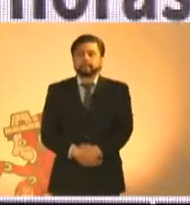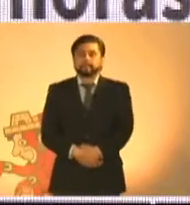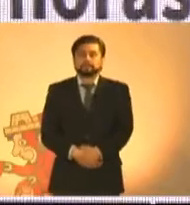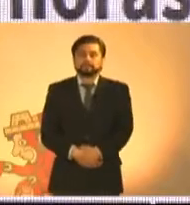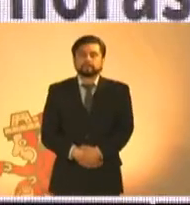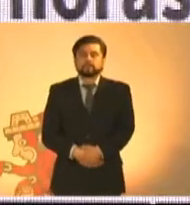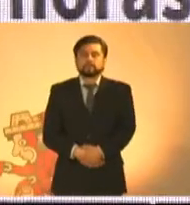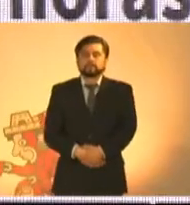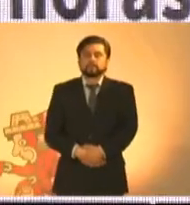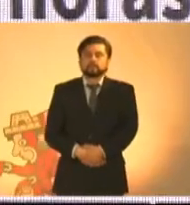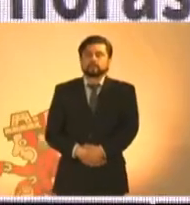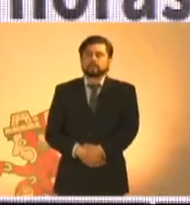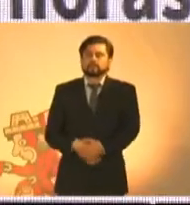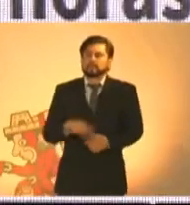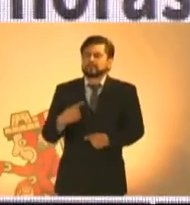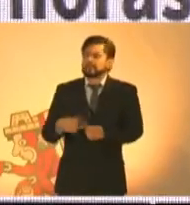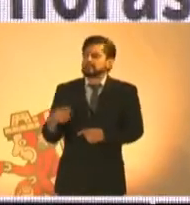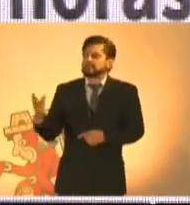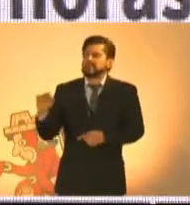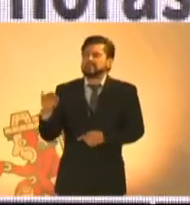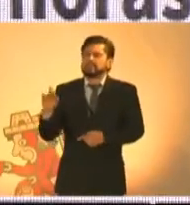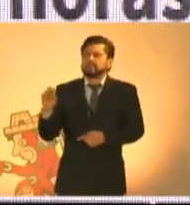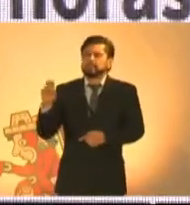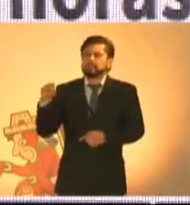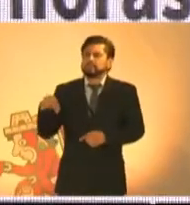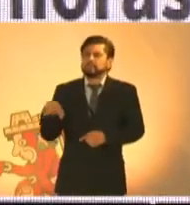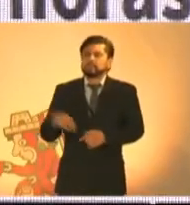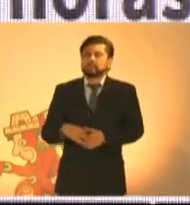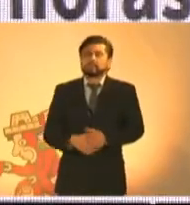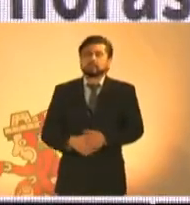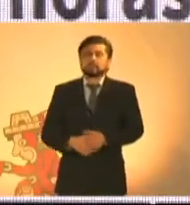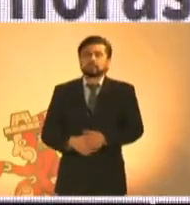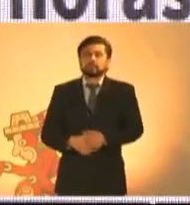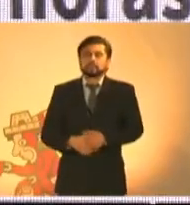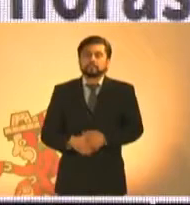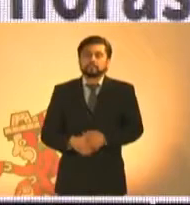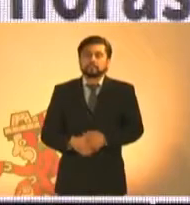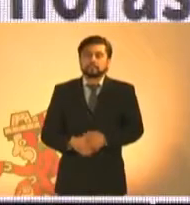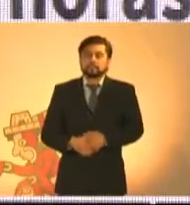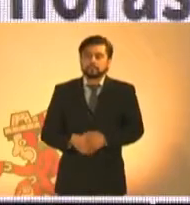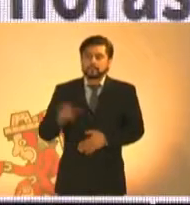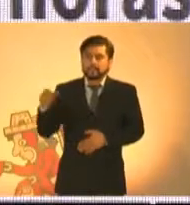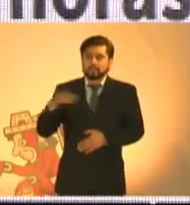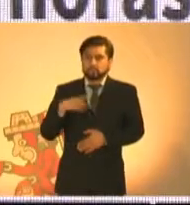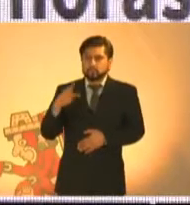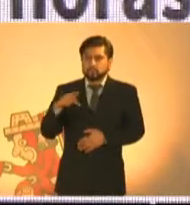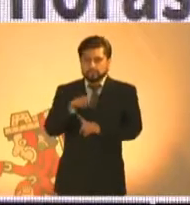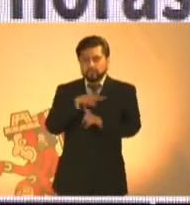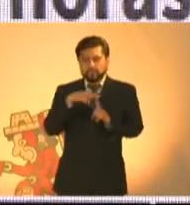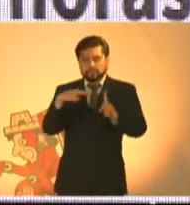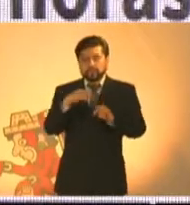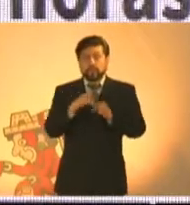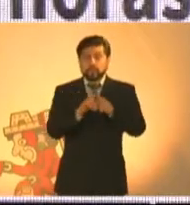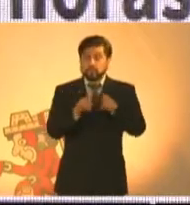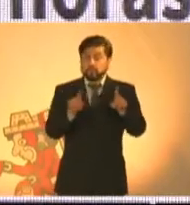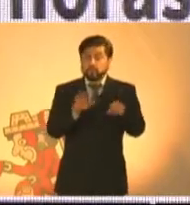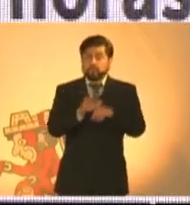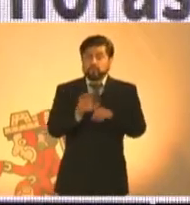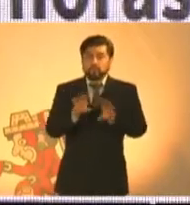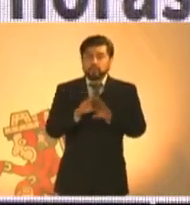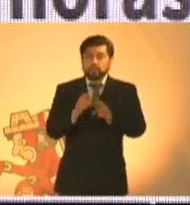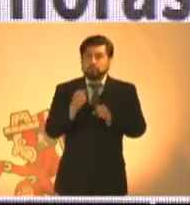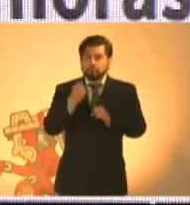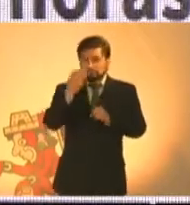que les ofrece internet ni en este libro les ofrece una perspectiva desconocida con un